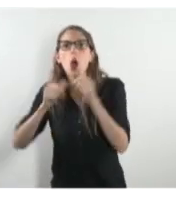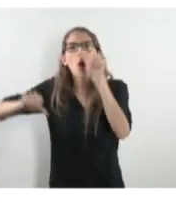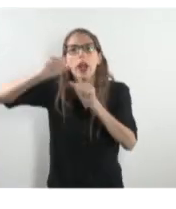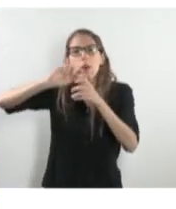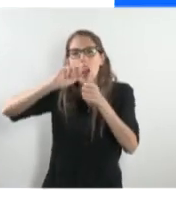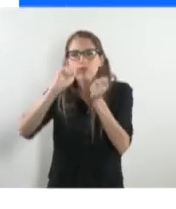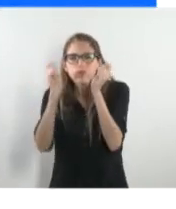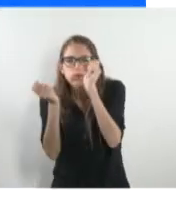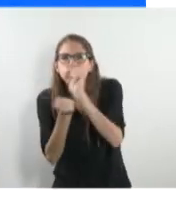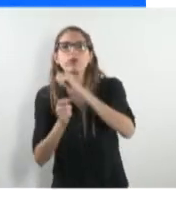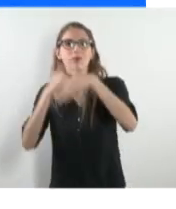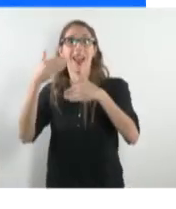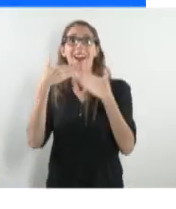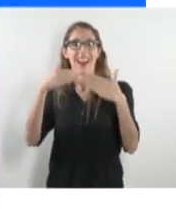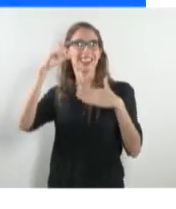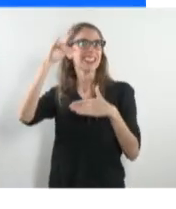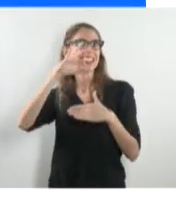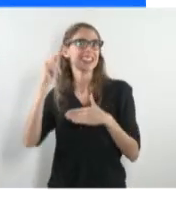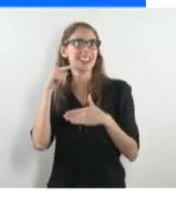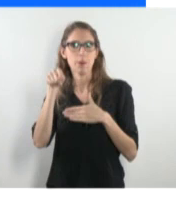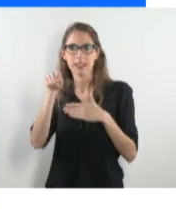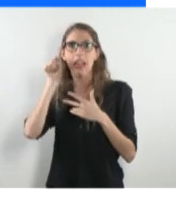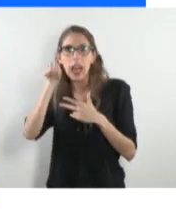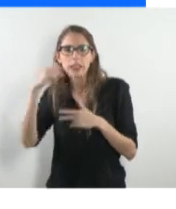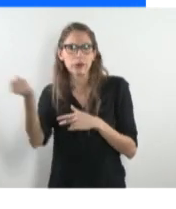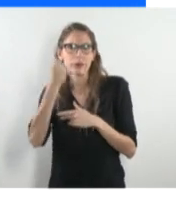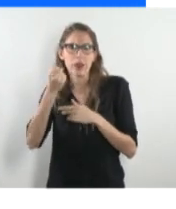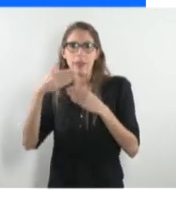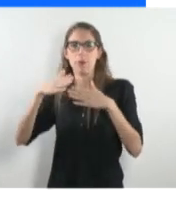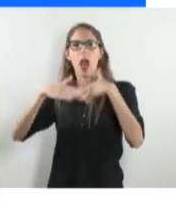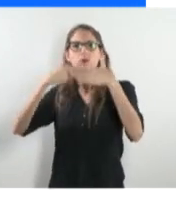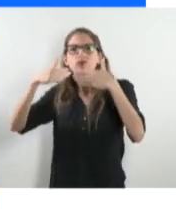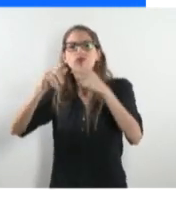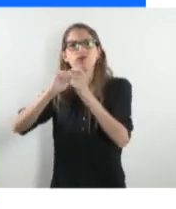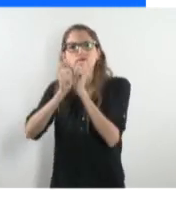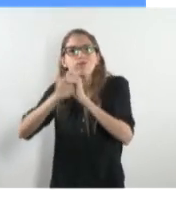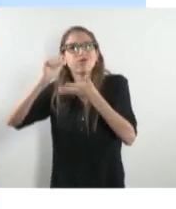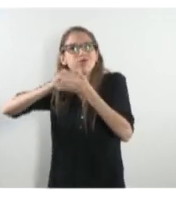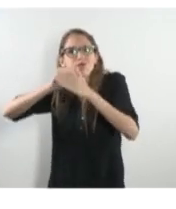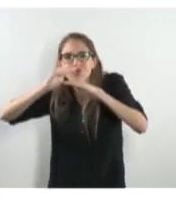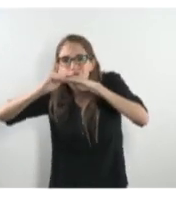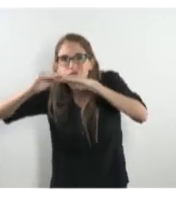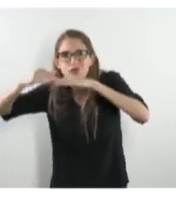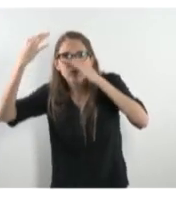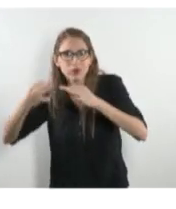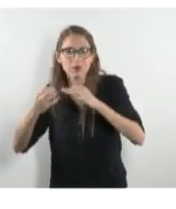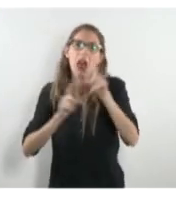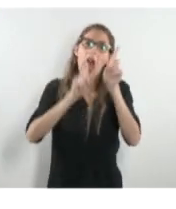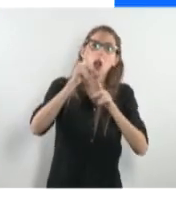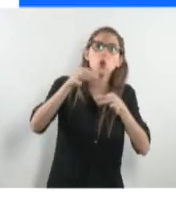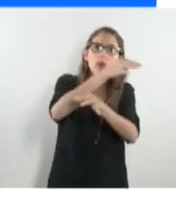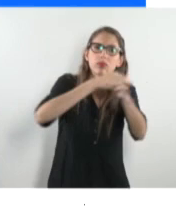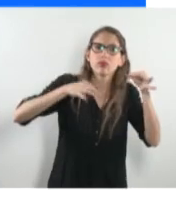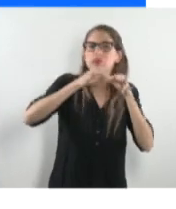enzimáticas. Estas proteínas son parte de los factores de coagulación. Las mayores son proteínas circulares. Otras están en